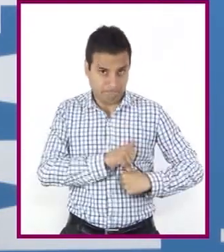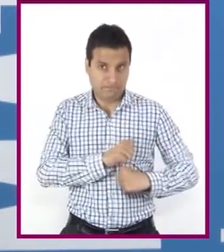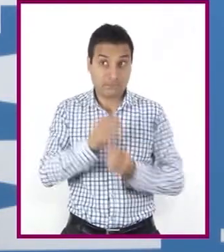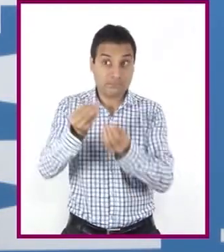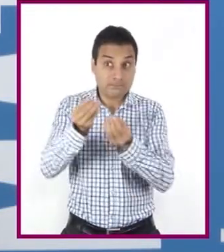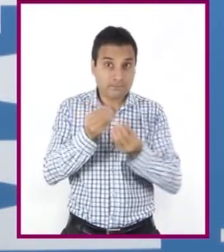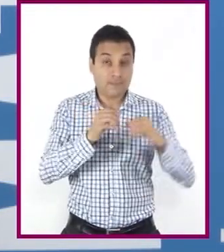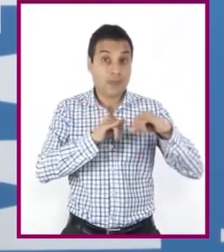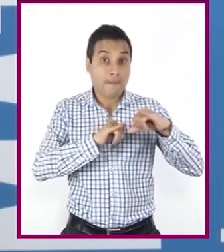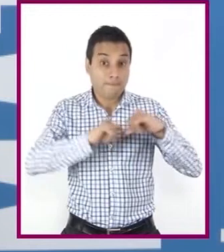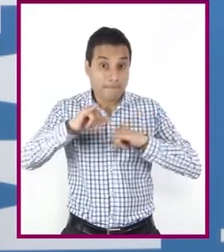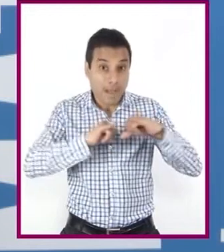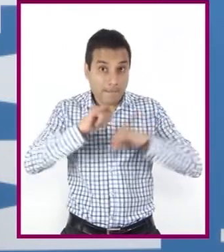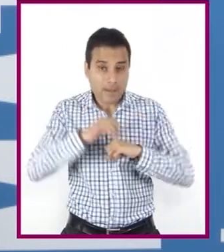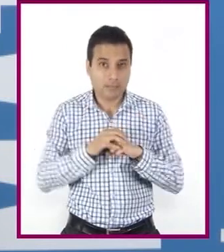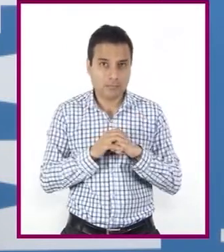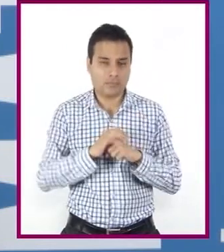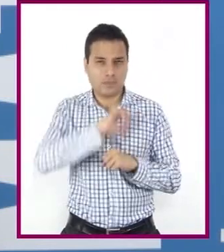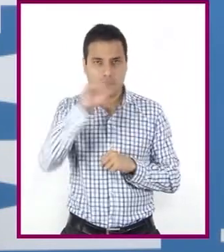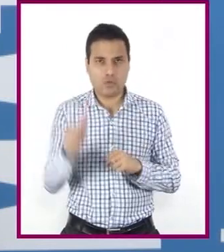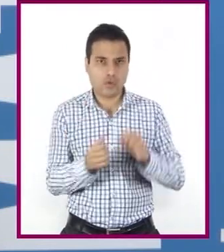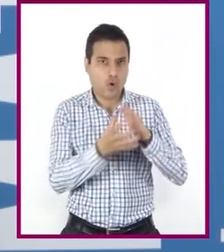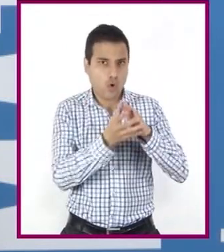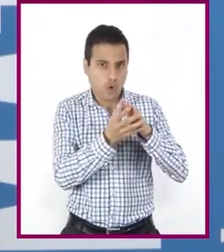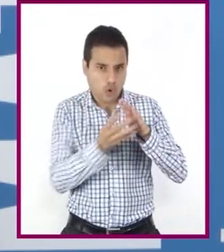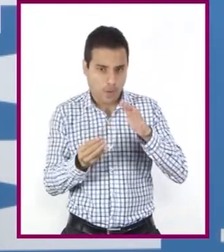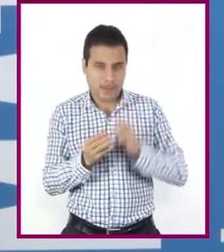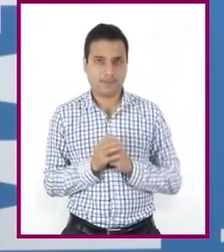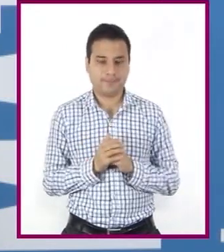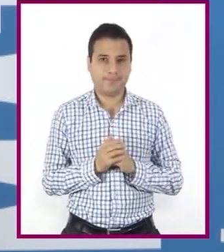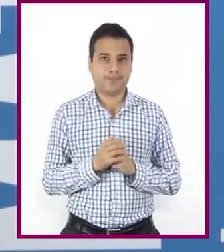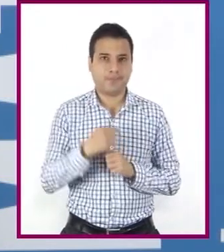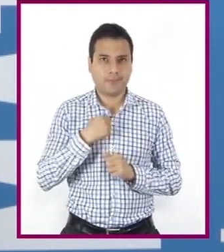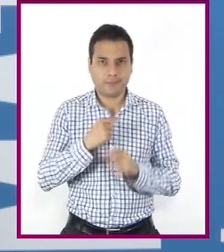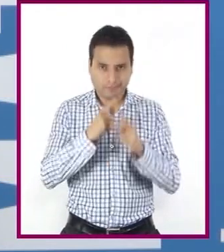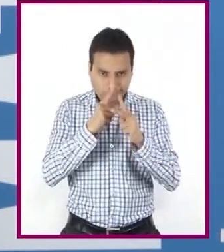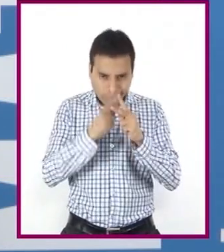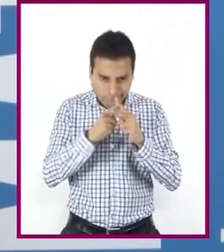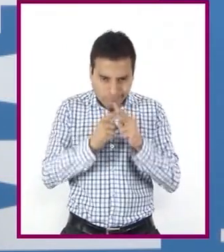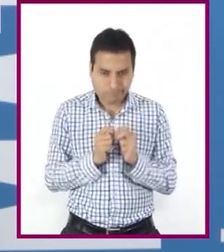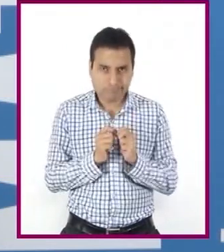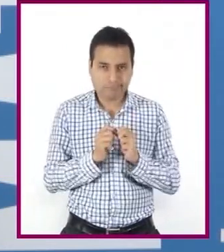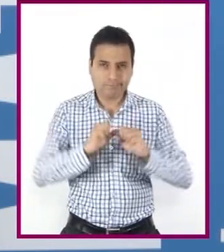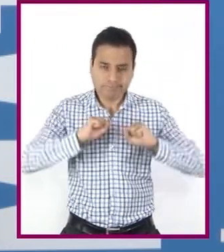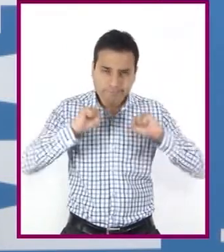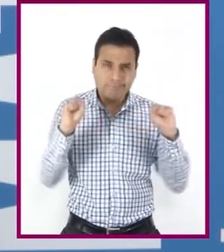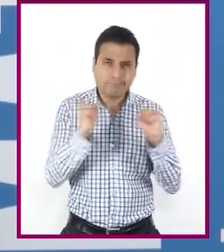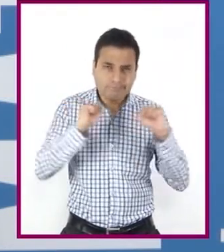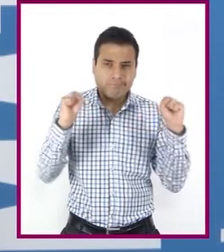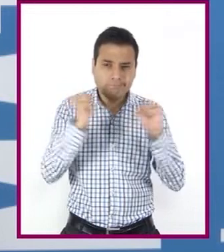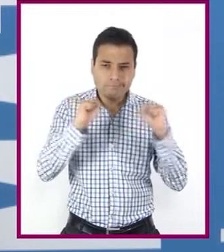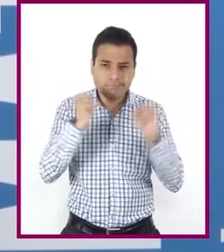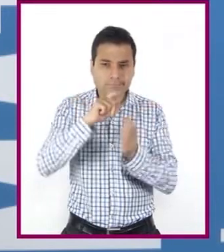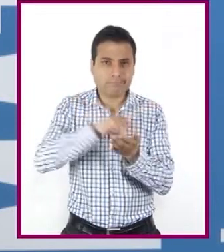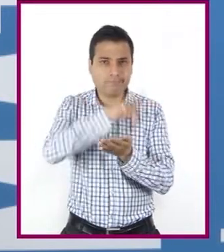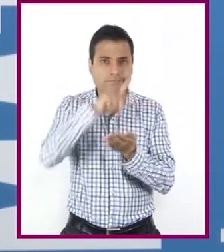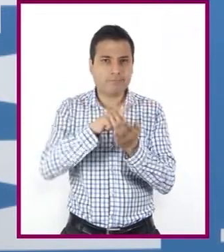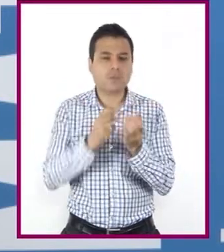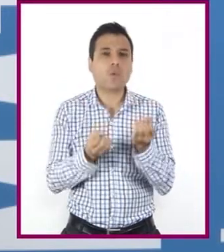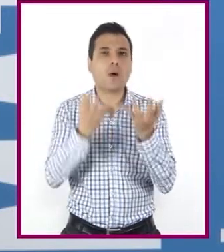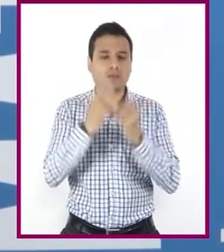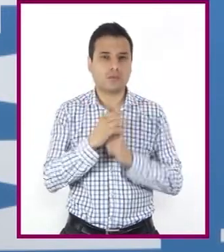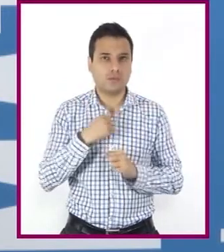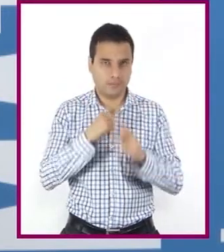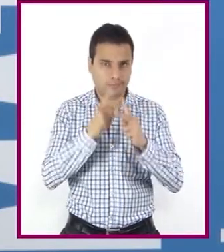permitió realizar una copia de este, para poder calcular los metros que recorro en una vuelta completa alrededor del deportivo.